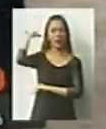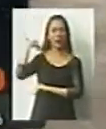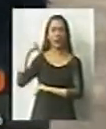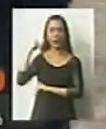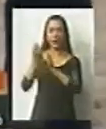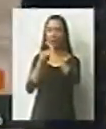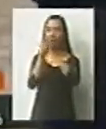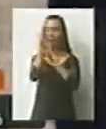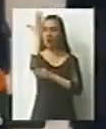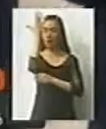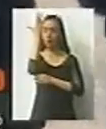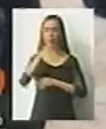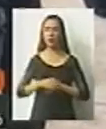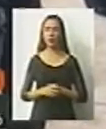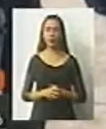con,